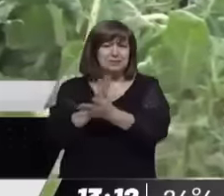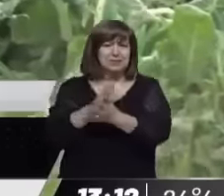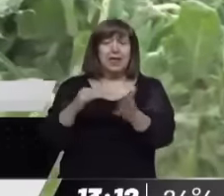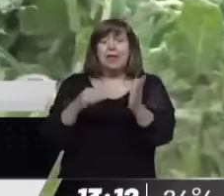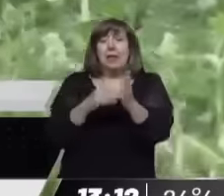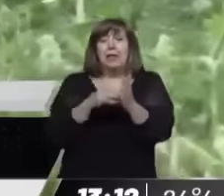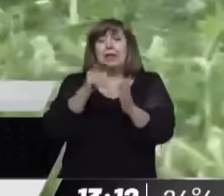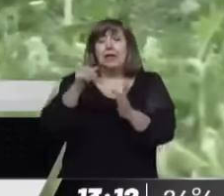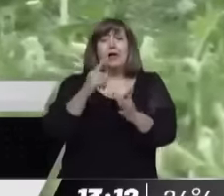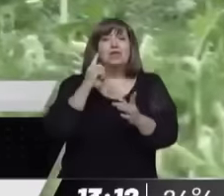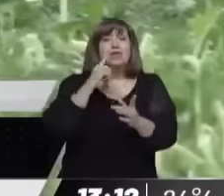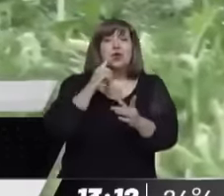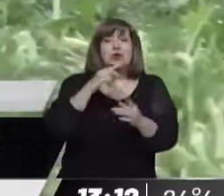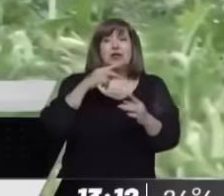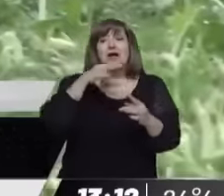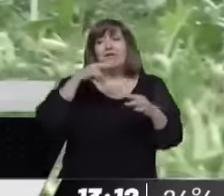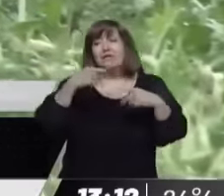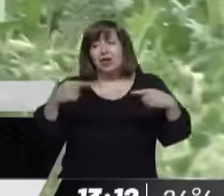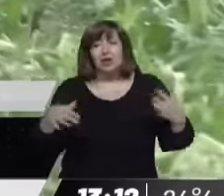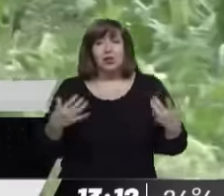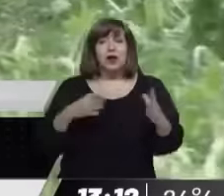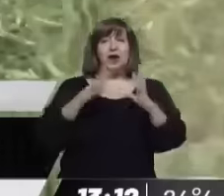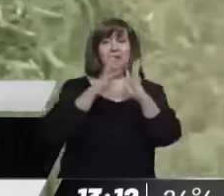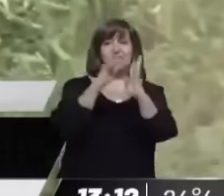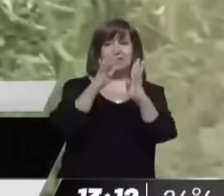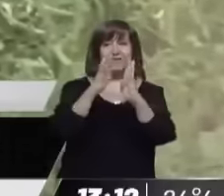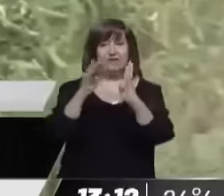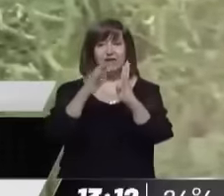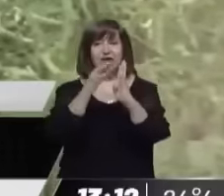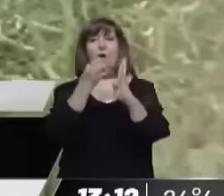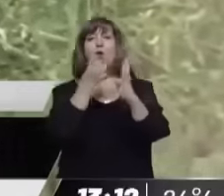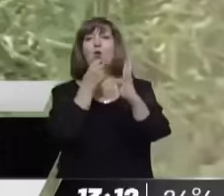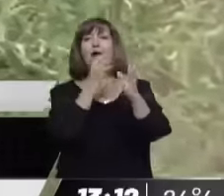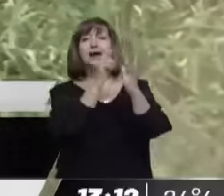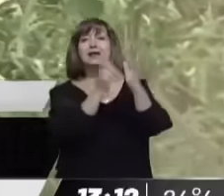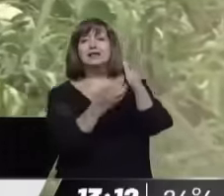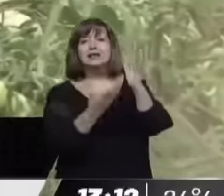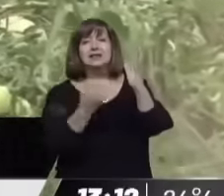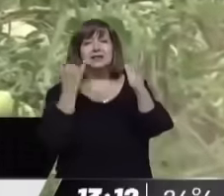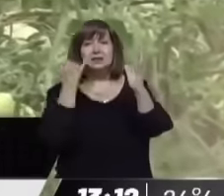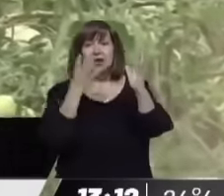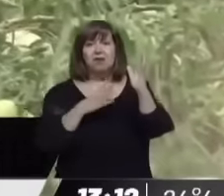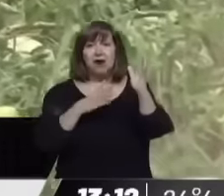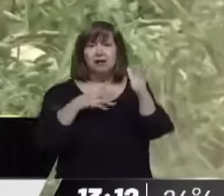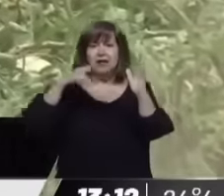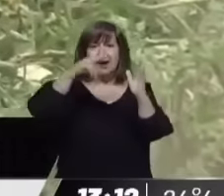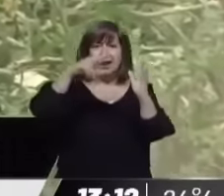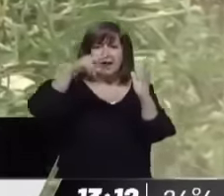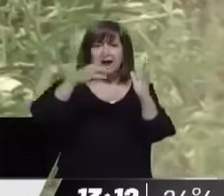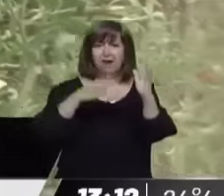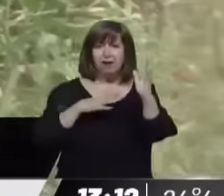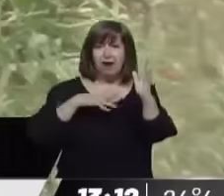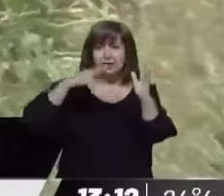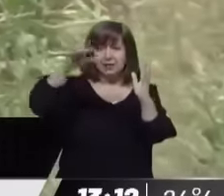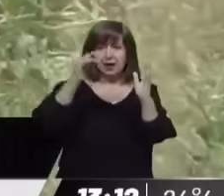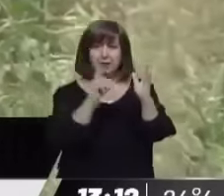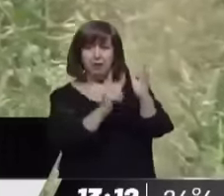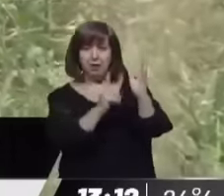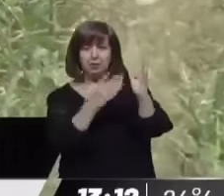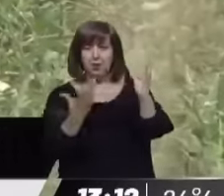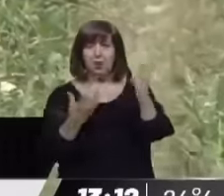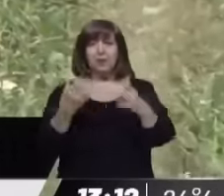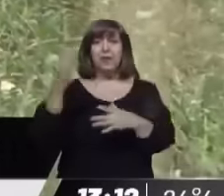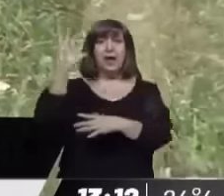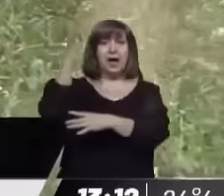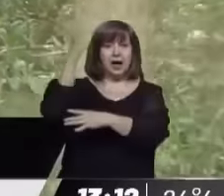de producción y de la zona. Había viñas que todavía tenían más del 50% de uvas sin cosechar, los